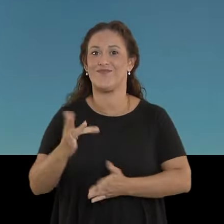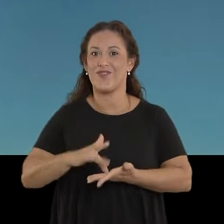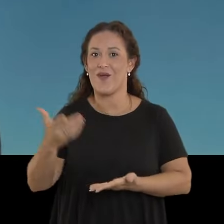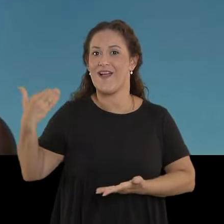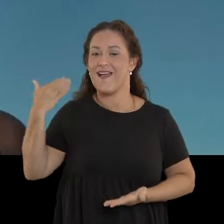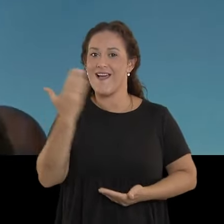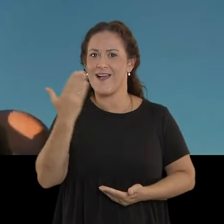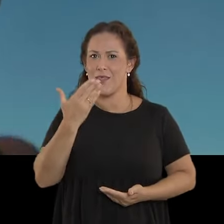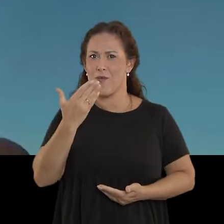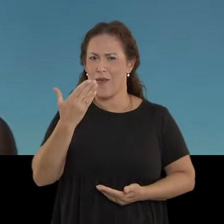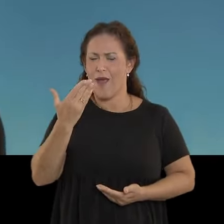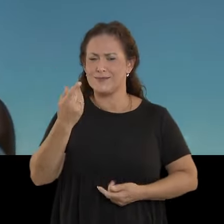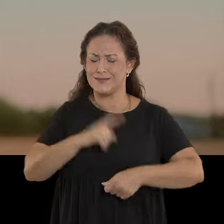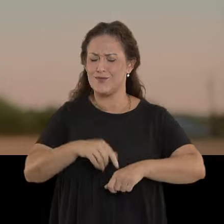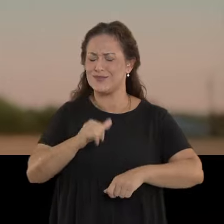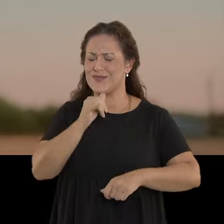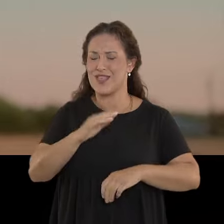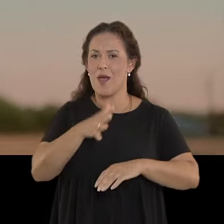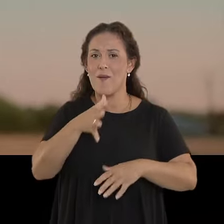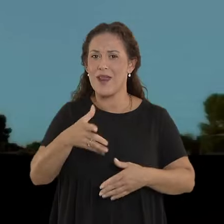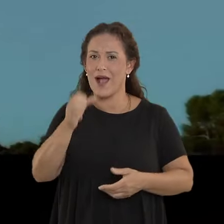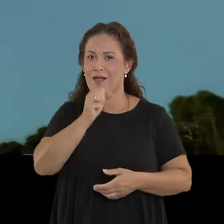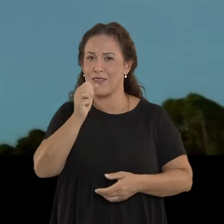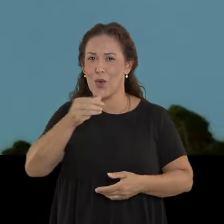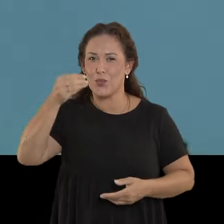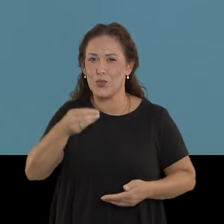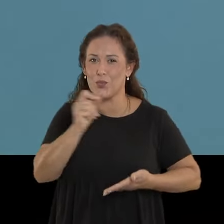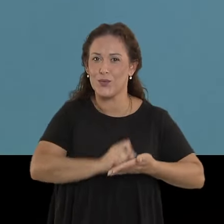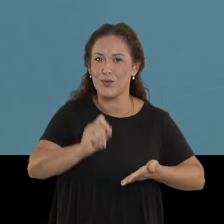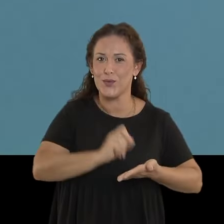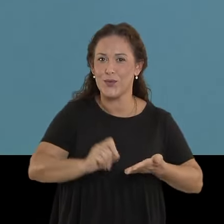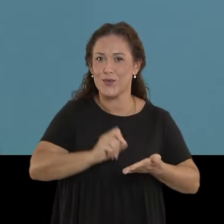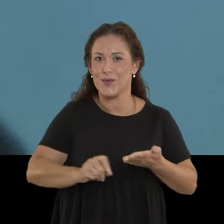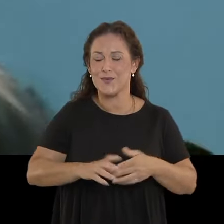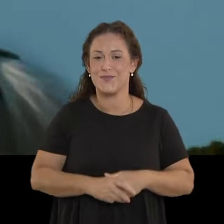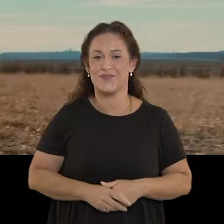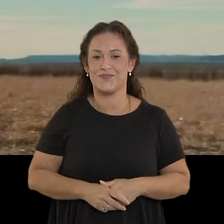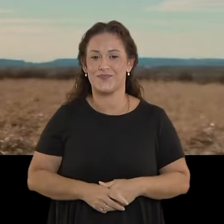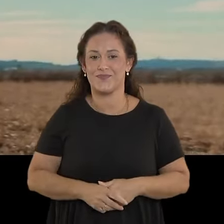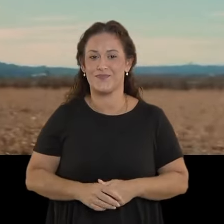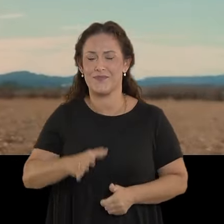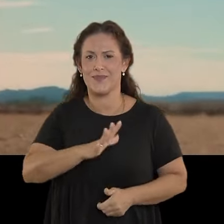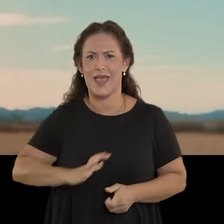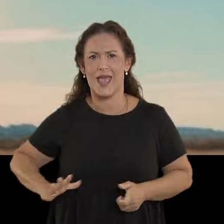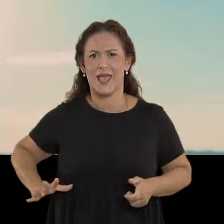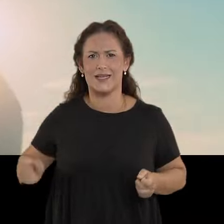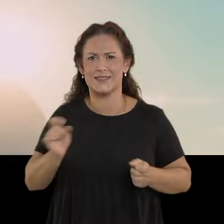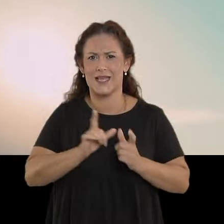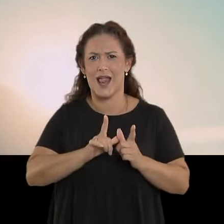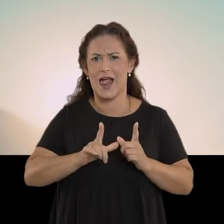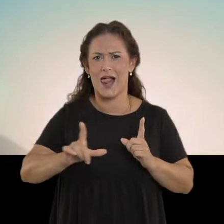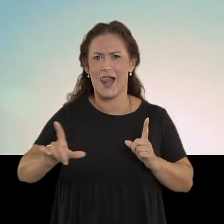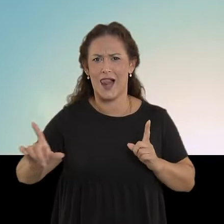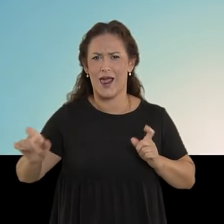mucho porque allí dentro escribió este exitazo. Mientras me alejaba, me arrancaba